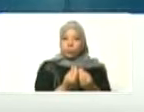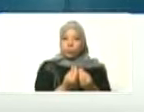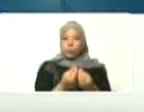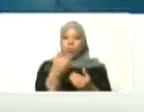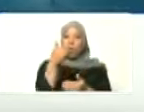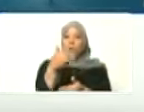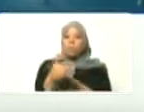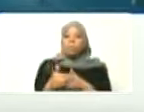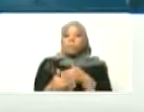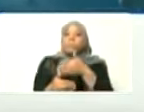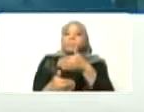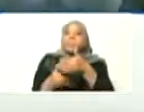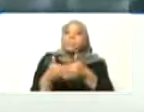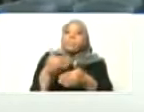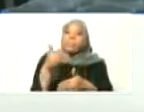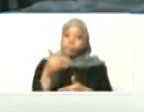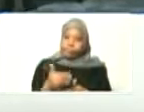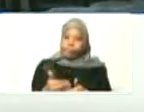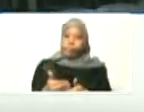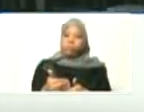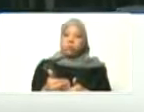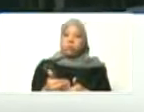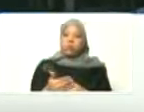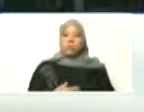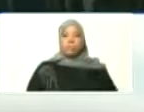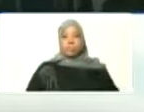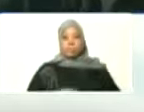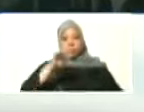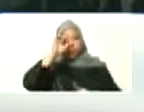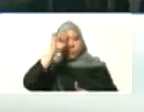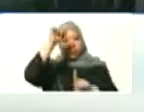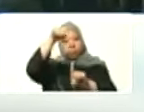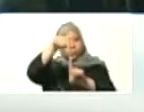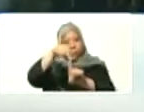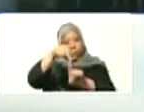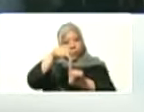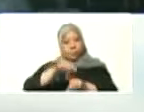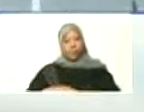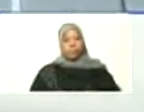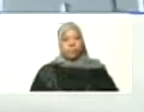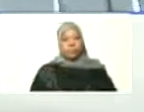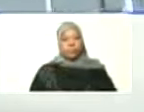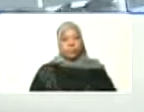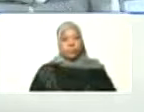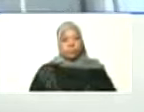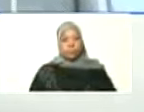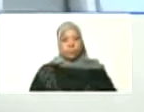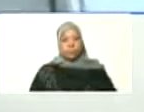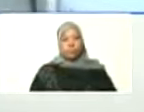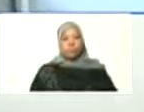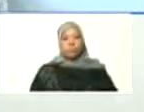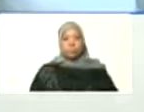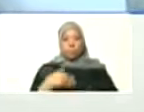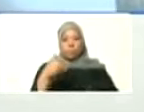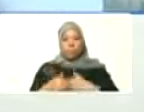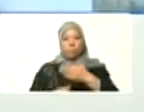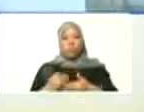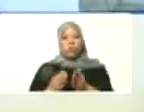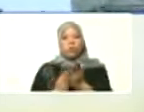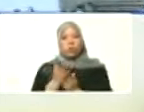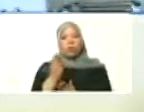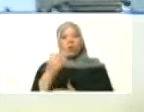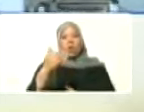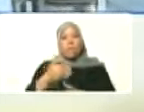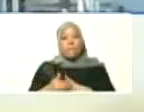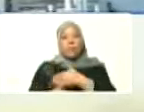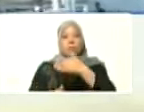Paso a paso, vamos caminando, vamos andando, vamos avanzando, paso